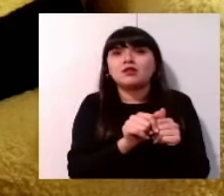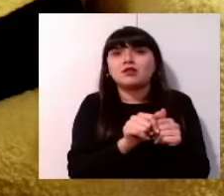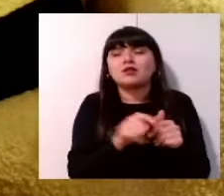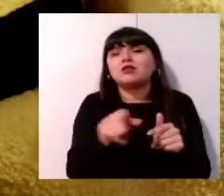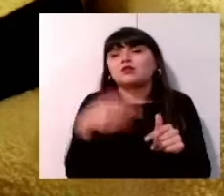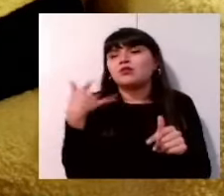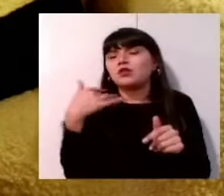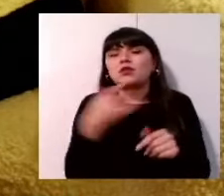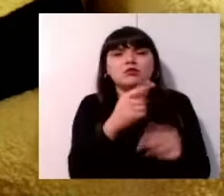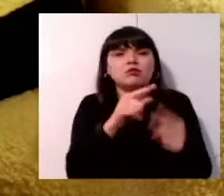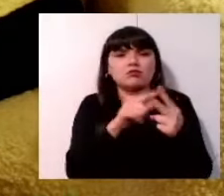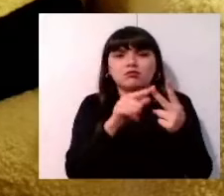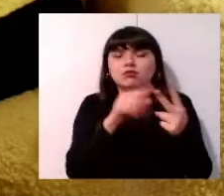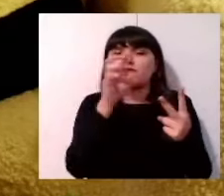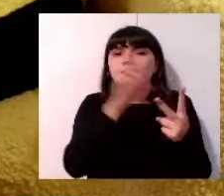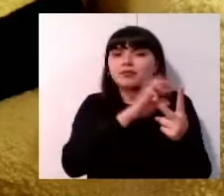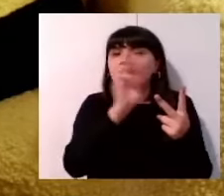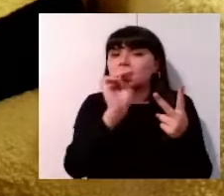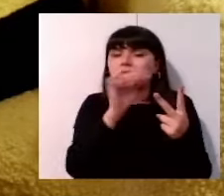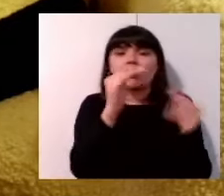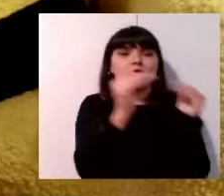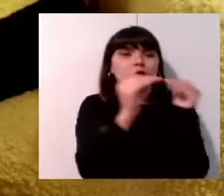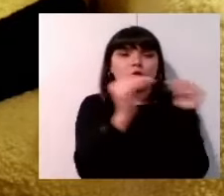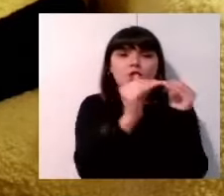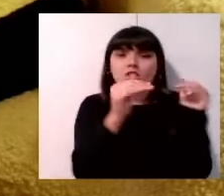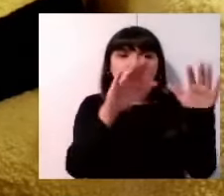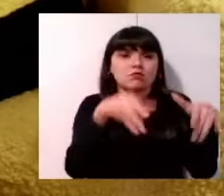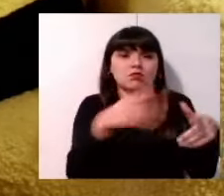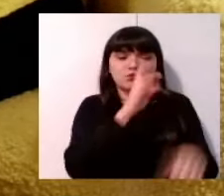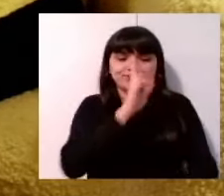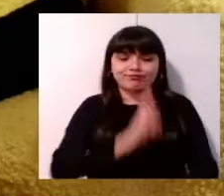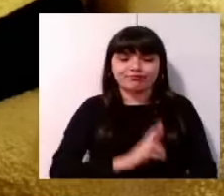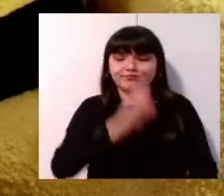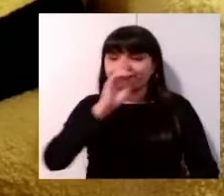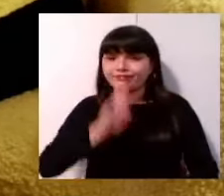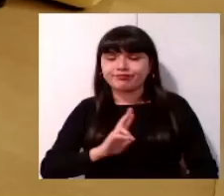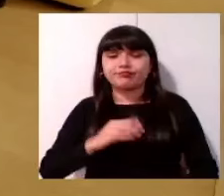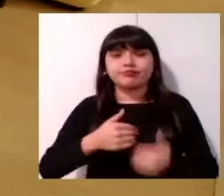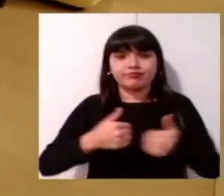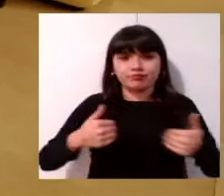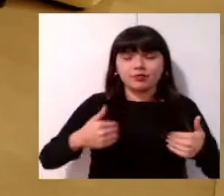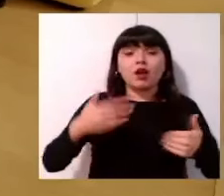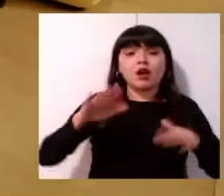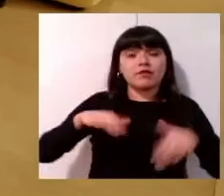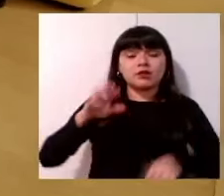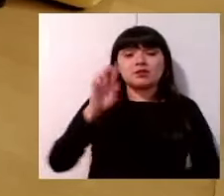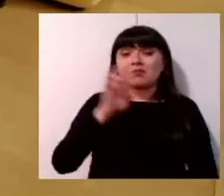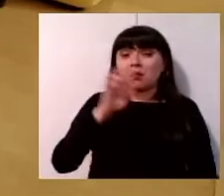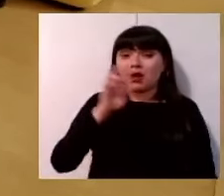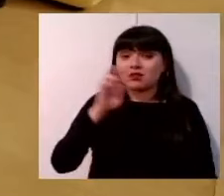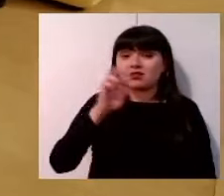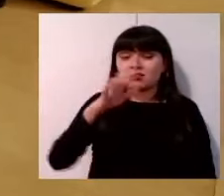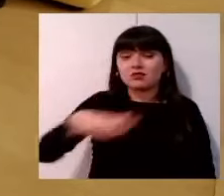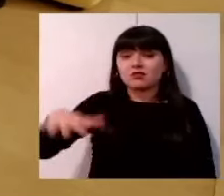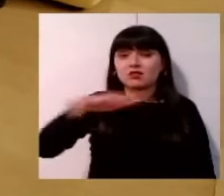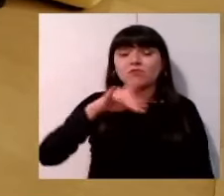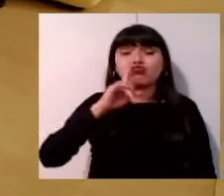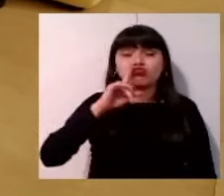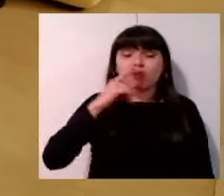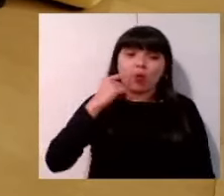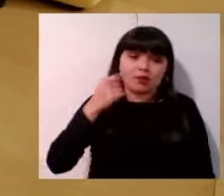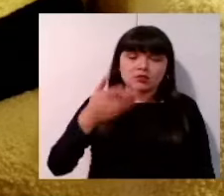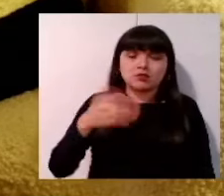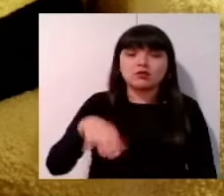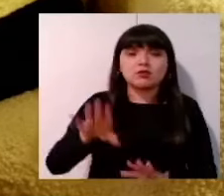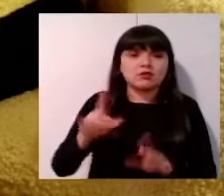participen, ojalá por igual. Y hay cosas que incluso los papás tienen, papás hombres, digamos, tienen que hacer más para el sueño y apoyarse, porque